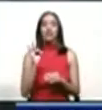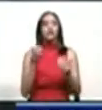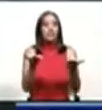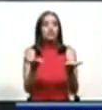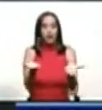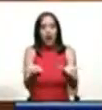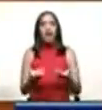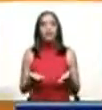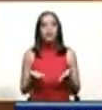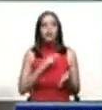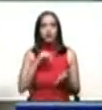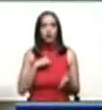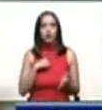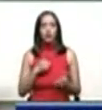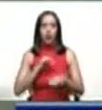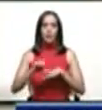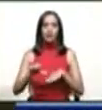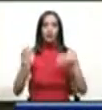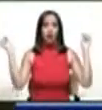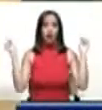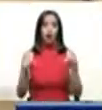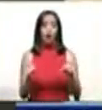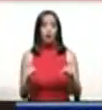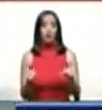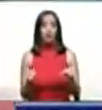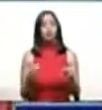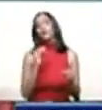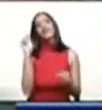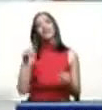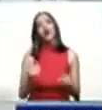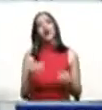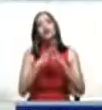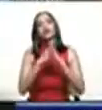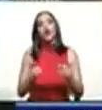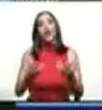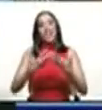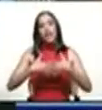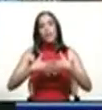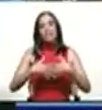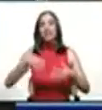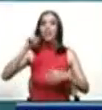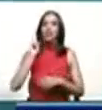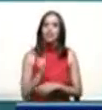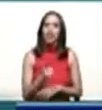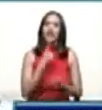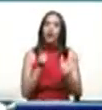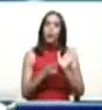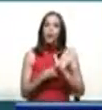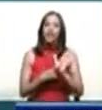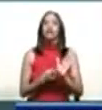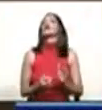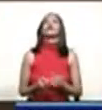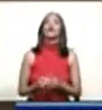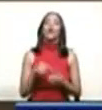de las operaciones. Hoy, vamos a hablar del hoy. Todas las empresas mixtas deben cumplir con un factor de